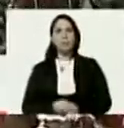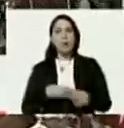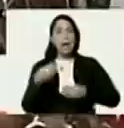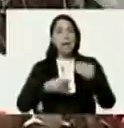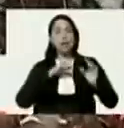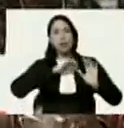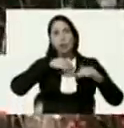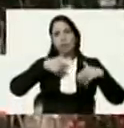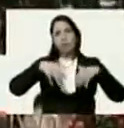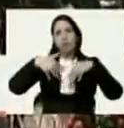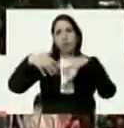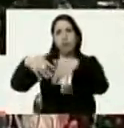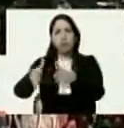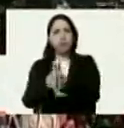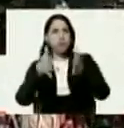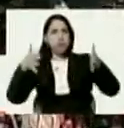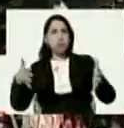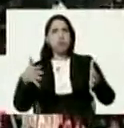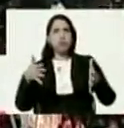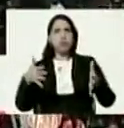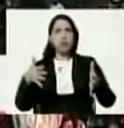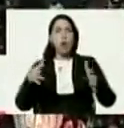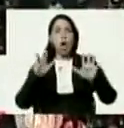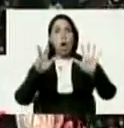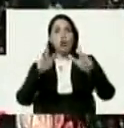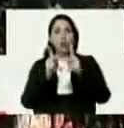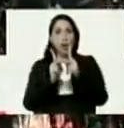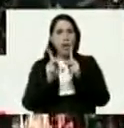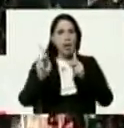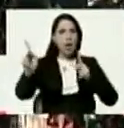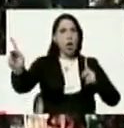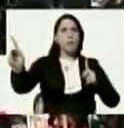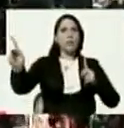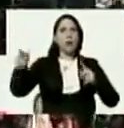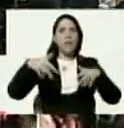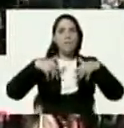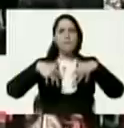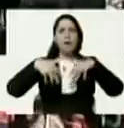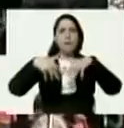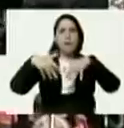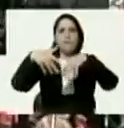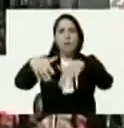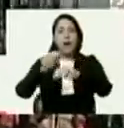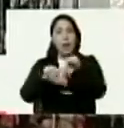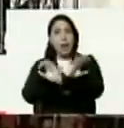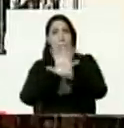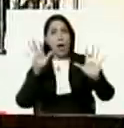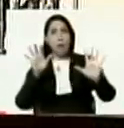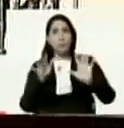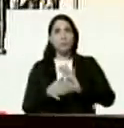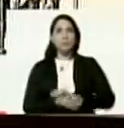marcha gigantesca que ha ocupado más de 8 kilómetros. Claro está,